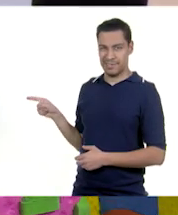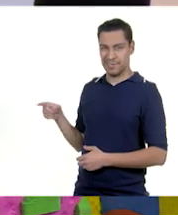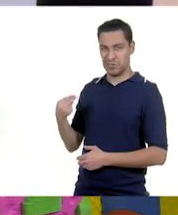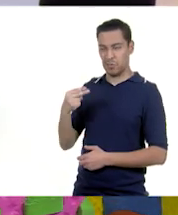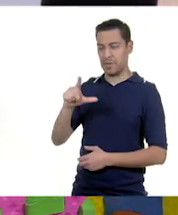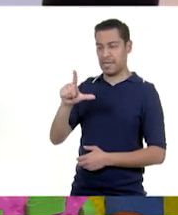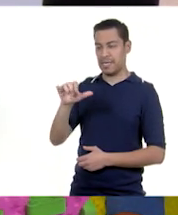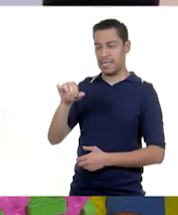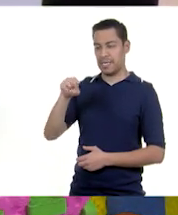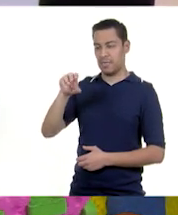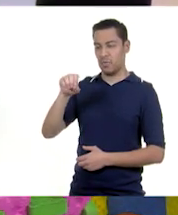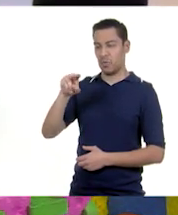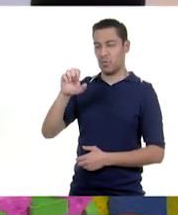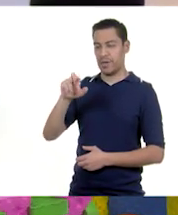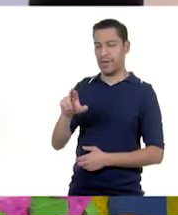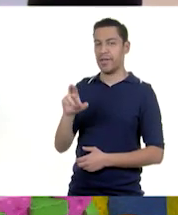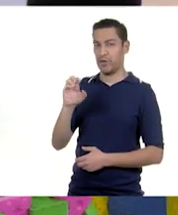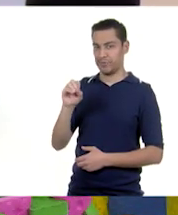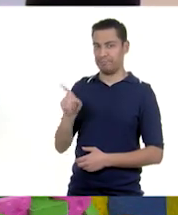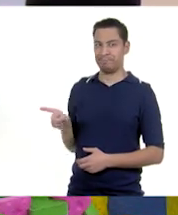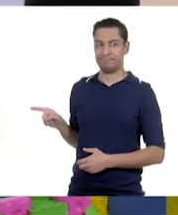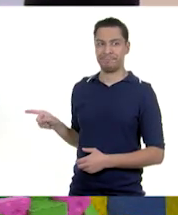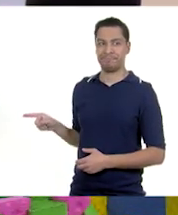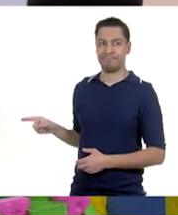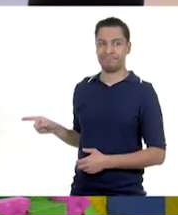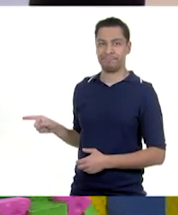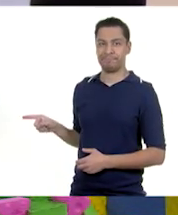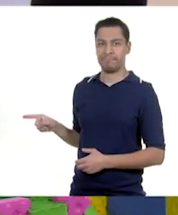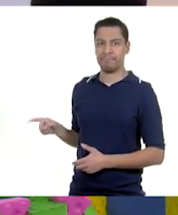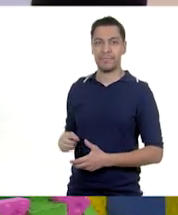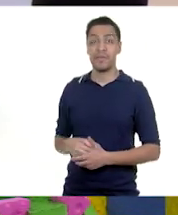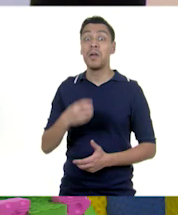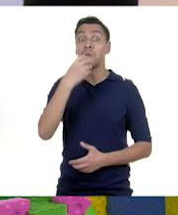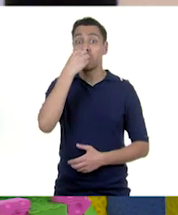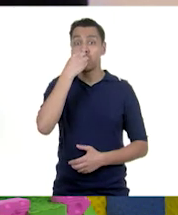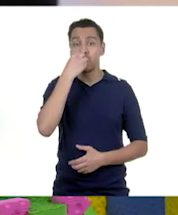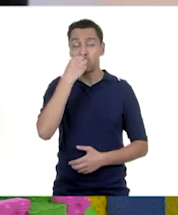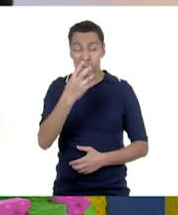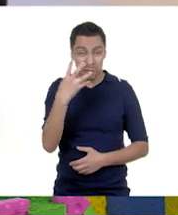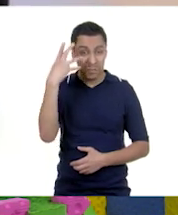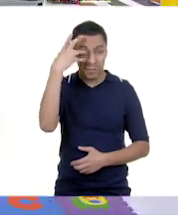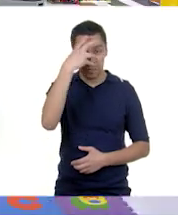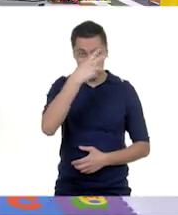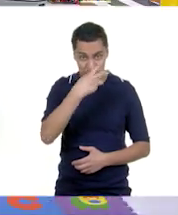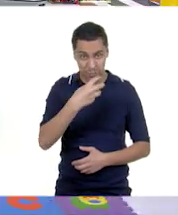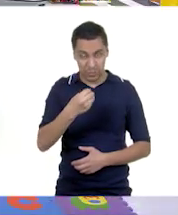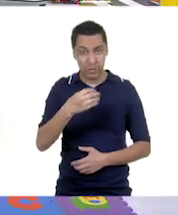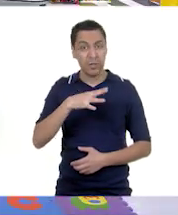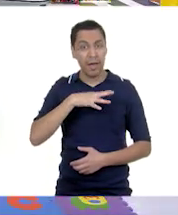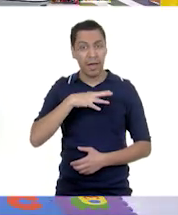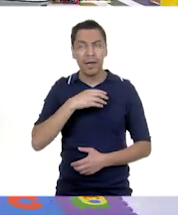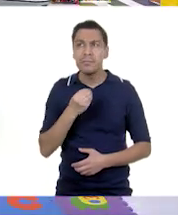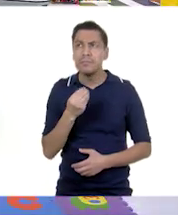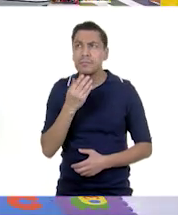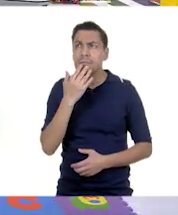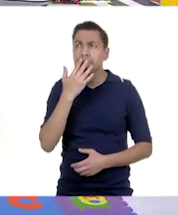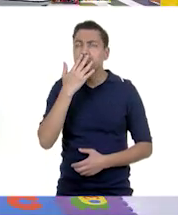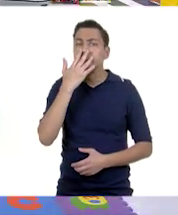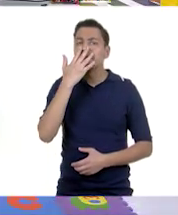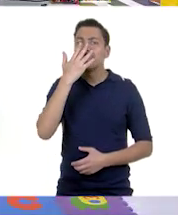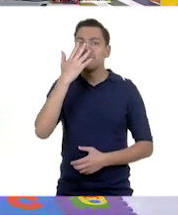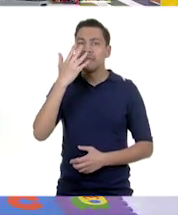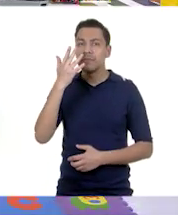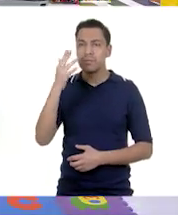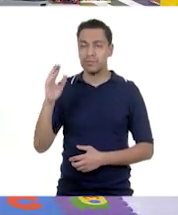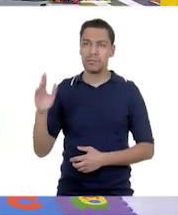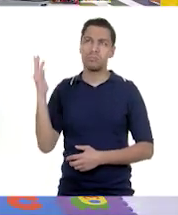qué rico el limonero! Además de que es muy bonito y tiene un aroma muy especial, ¿verdad?